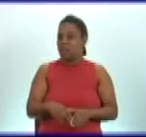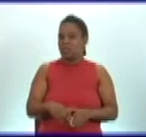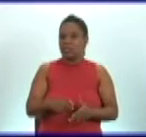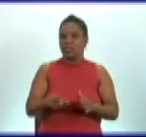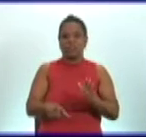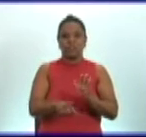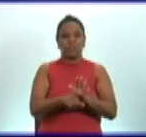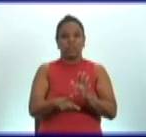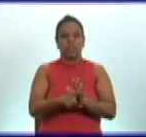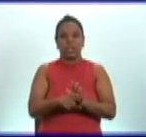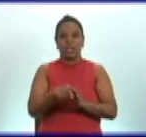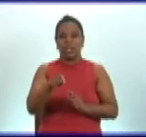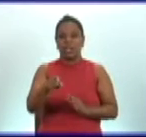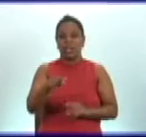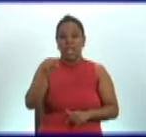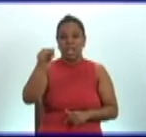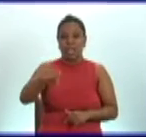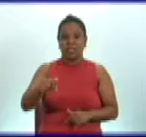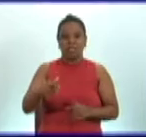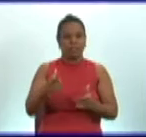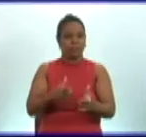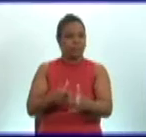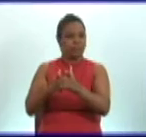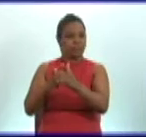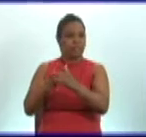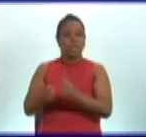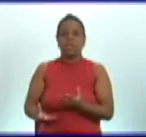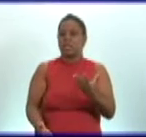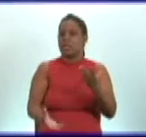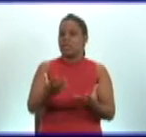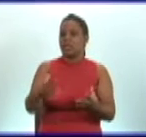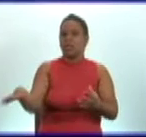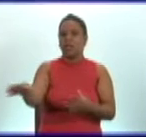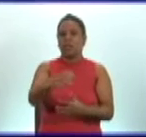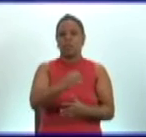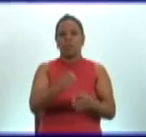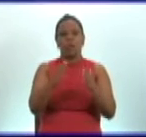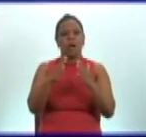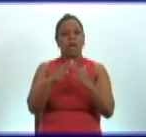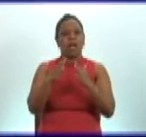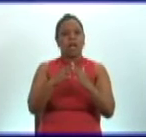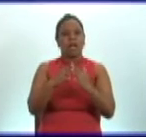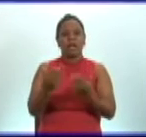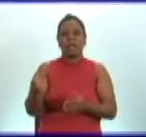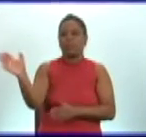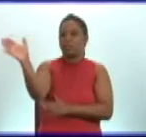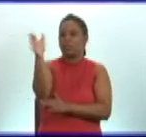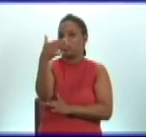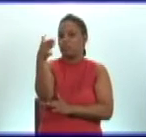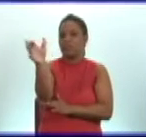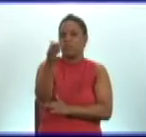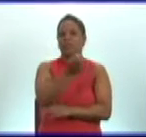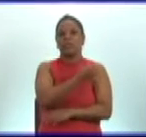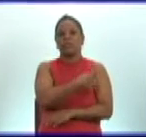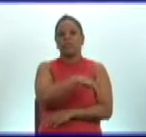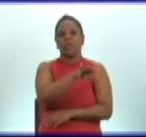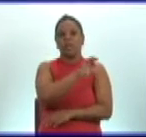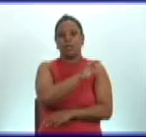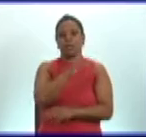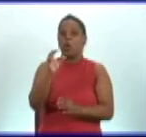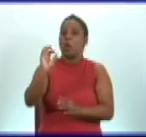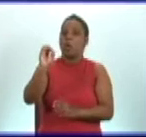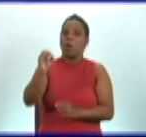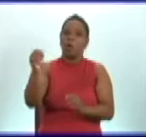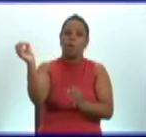armas. Pero además que se redujera a ceniza todo caserío en el que no ondeara, muchachos, una bandera de color blanco